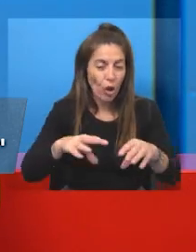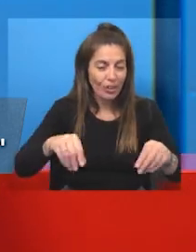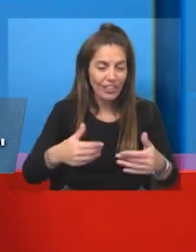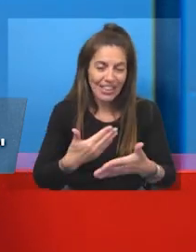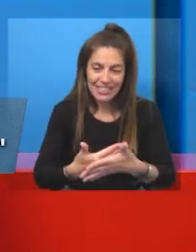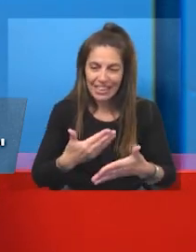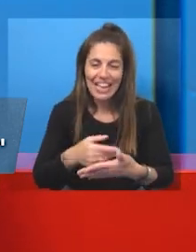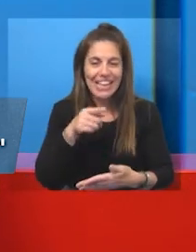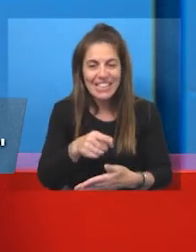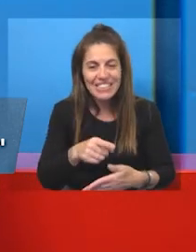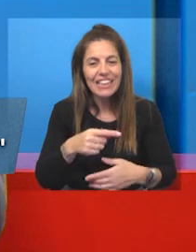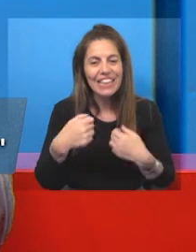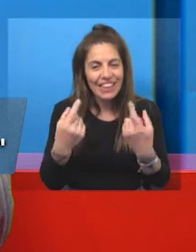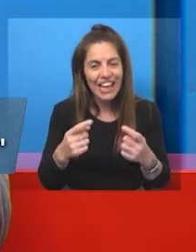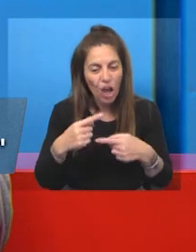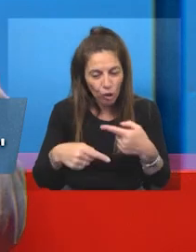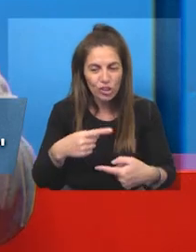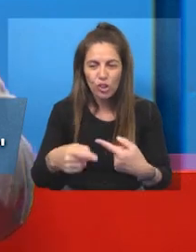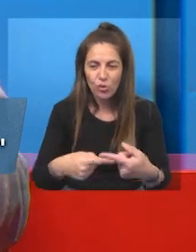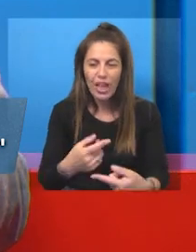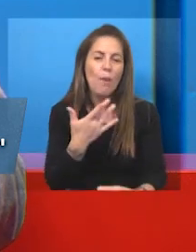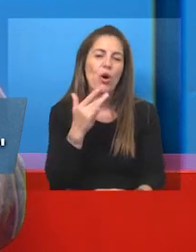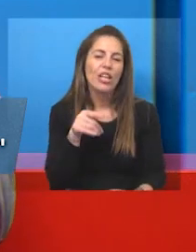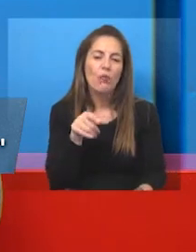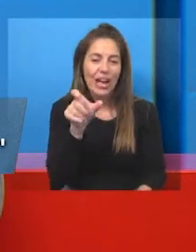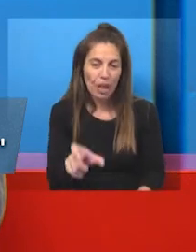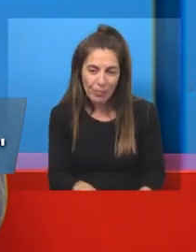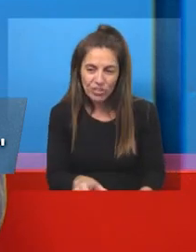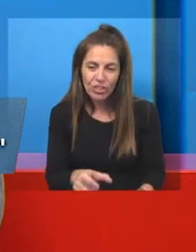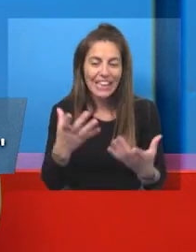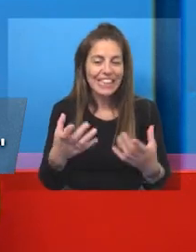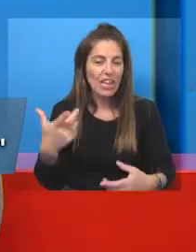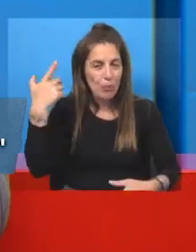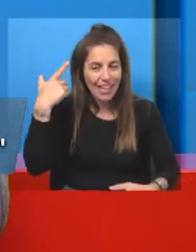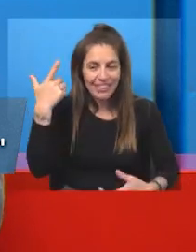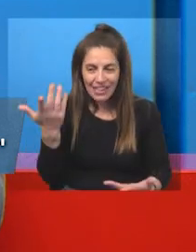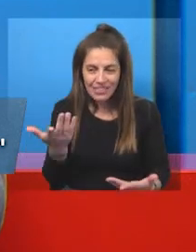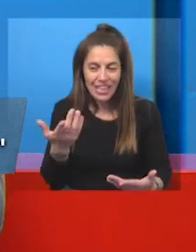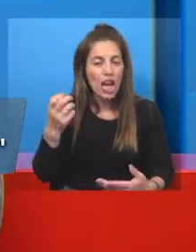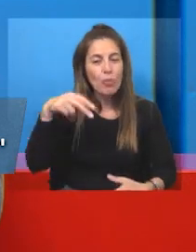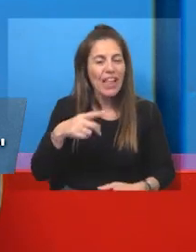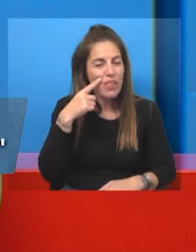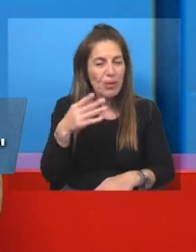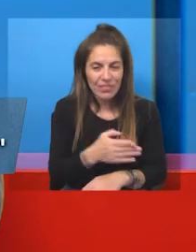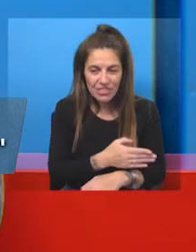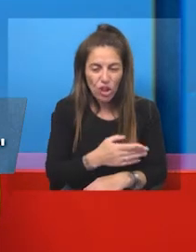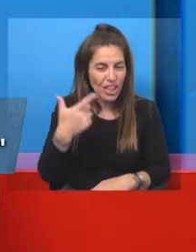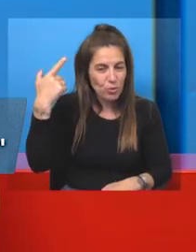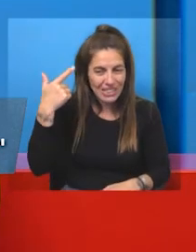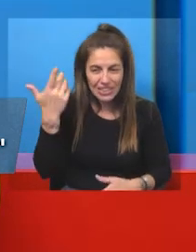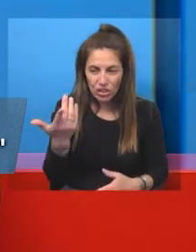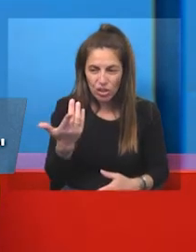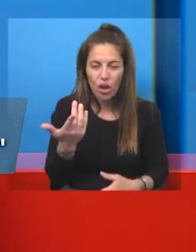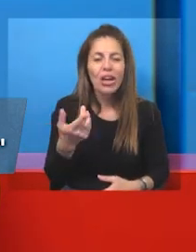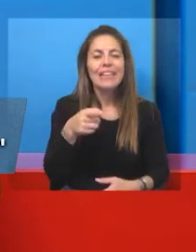cercanía es el que le tiene que dar la continuidad por ejemplo a estas personas que tienen intentos de aut iluminación en un plan de prevención del suicidio